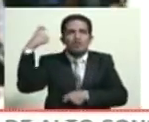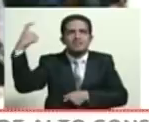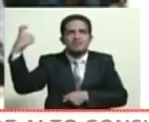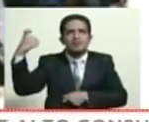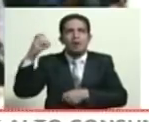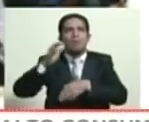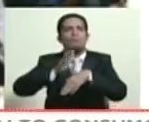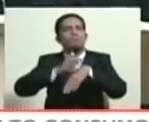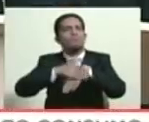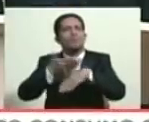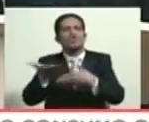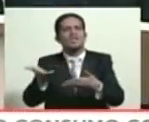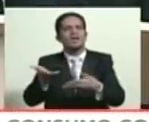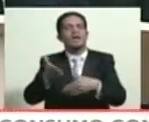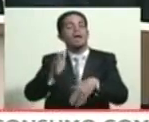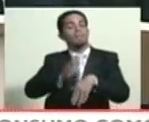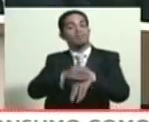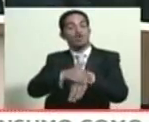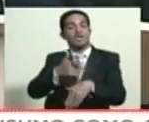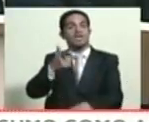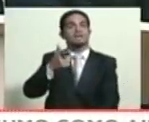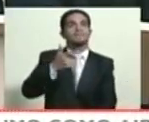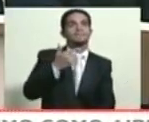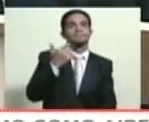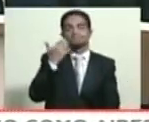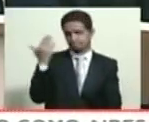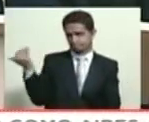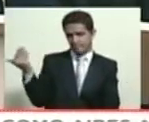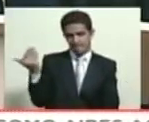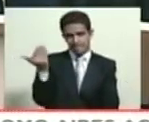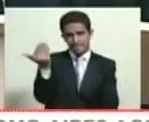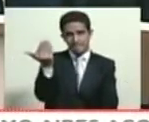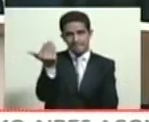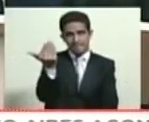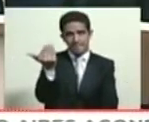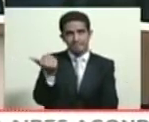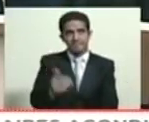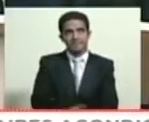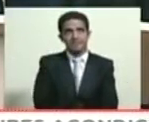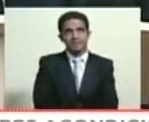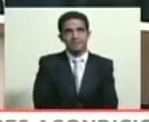Porque un ser humano, ven para acá, chamo, ven para acá.